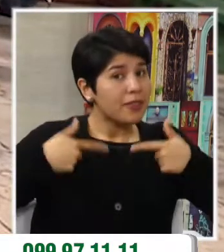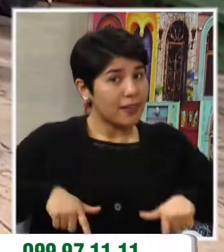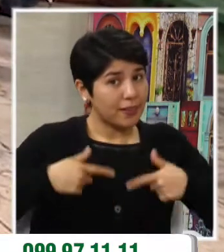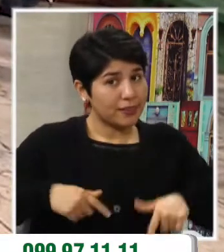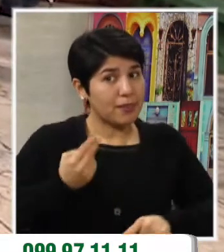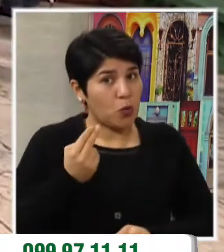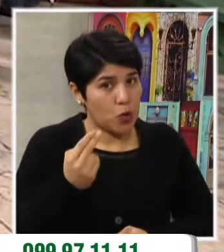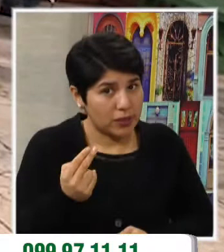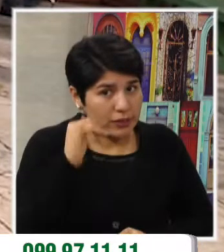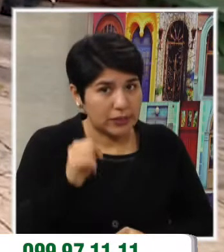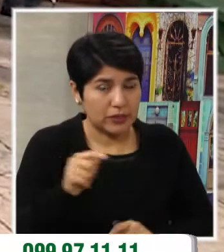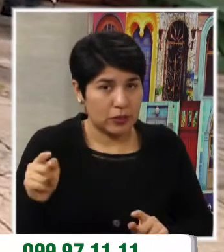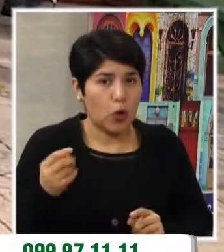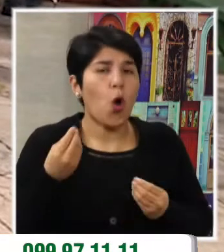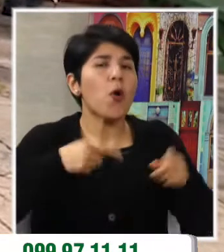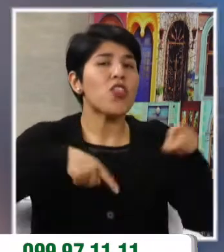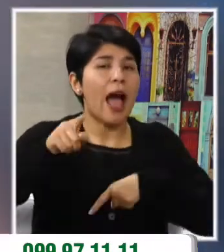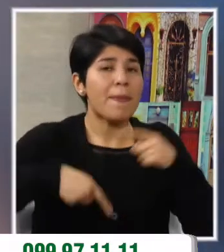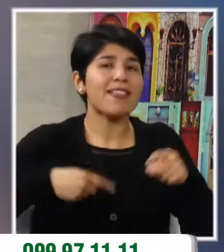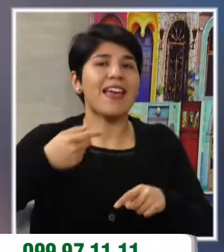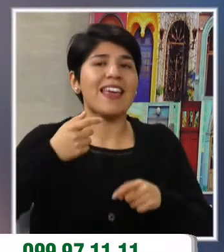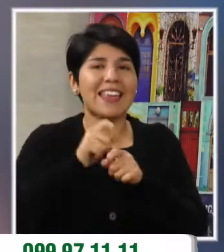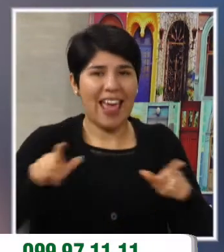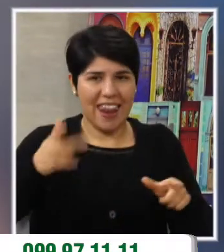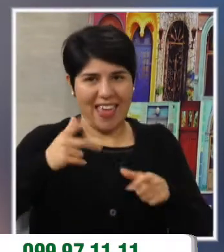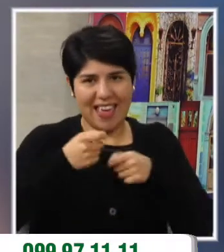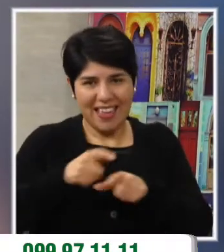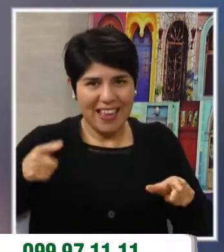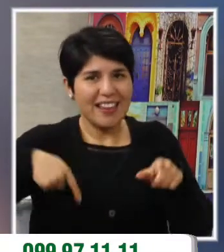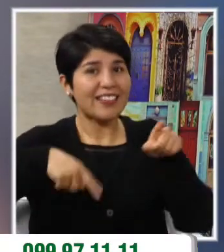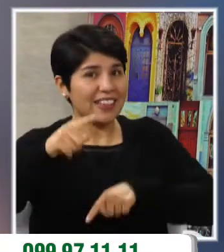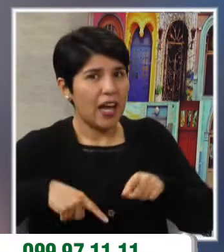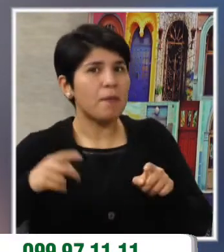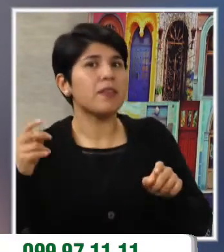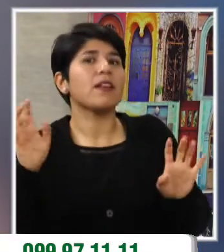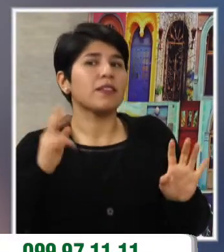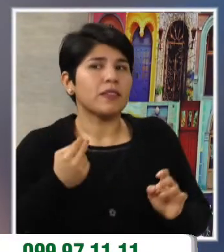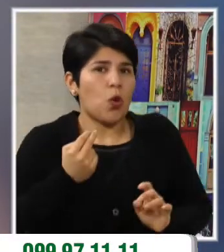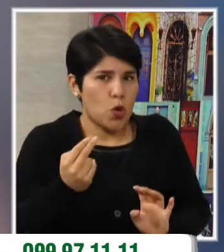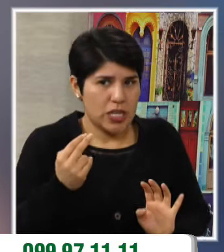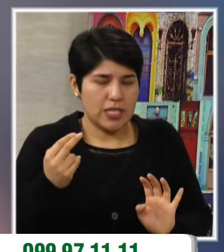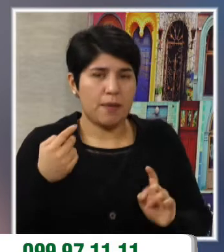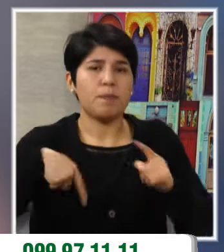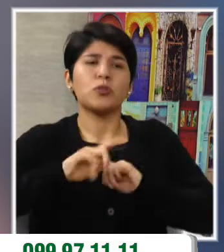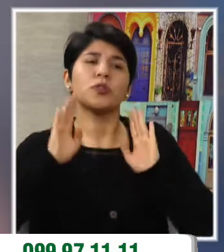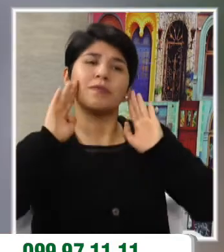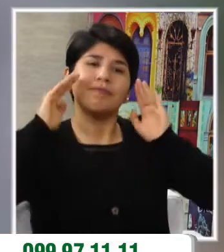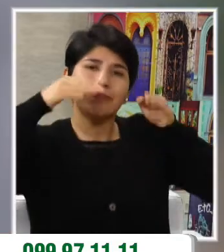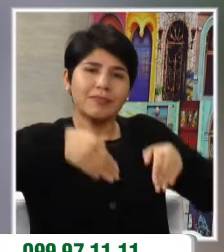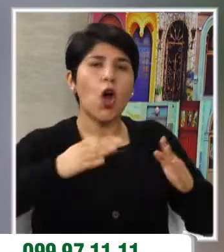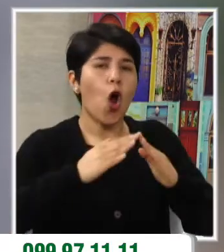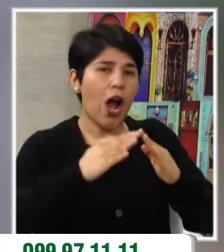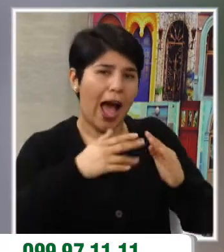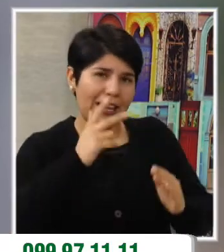través de la dirección general de higiene por eso es que nosotros vamos dirigimos nuestro trabajo a los hogares de ancianos